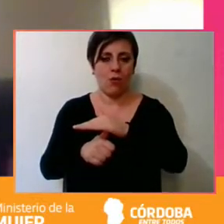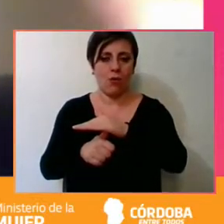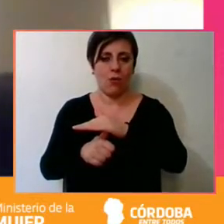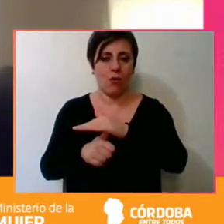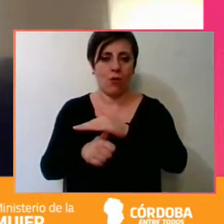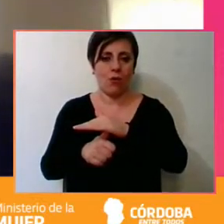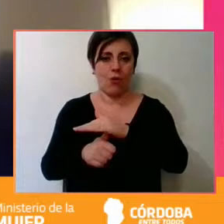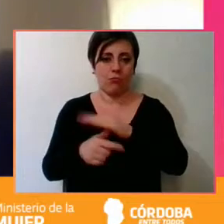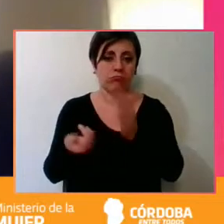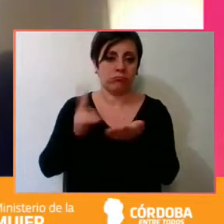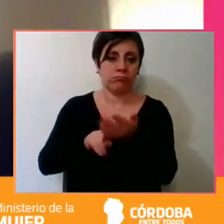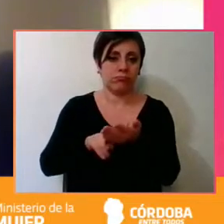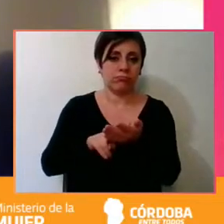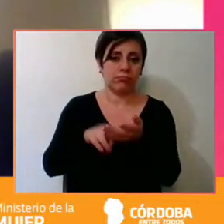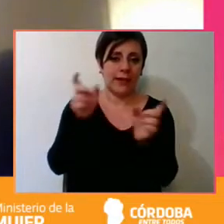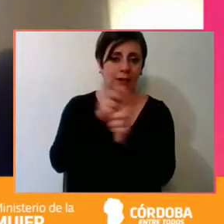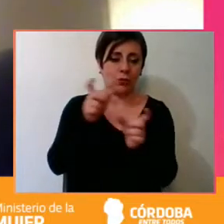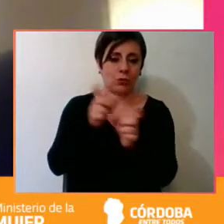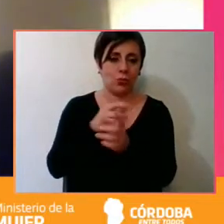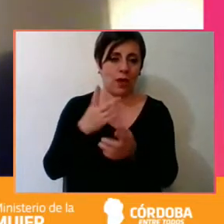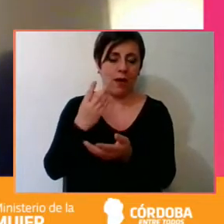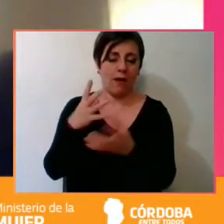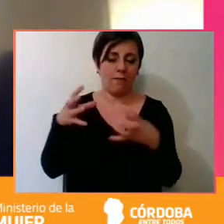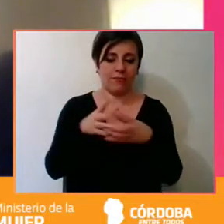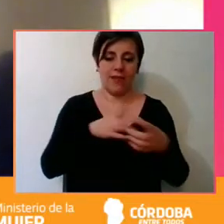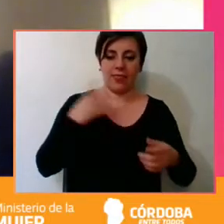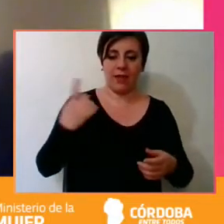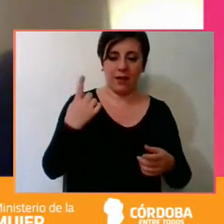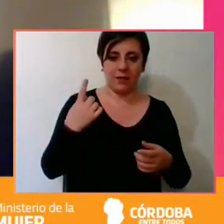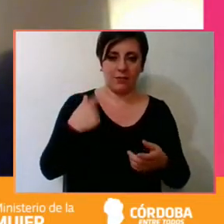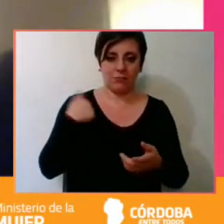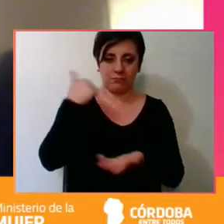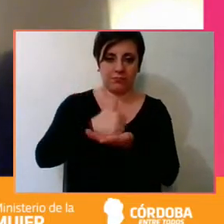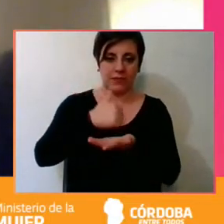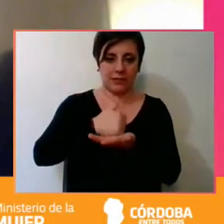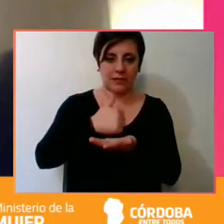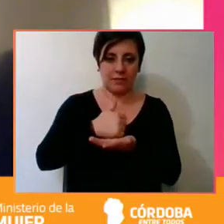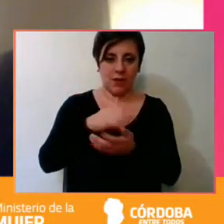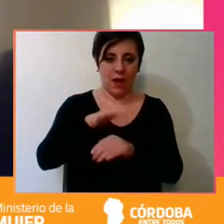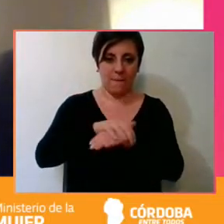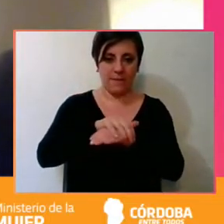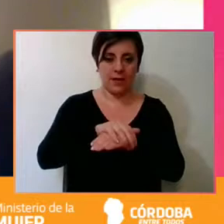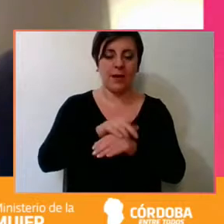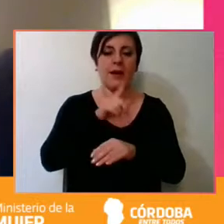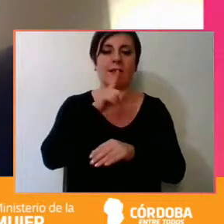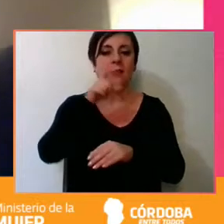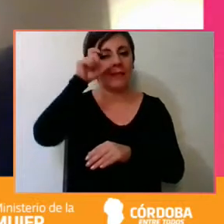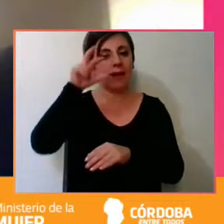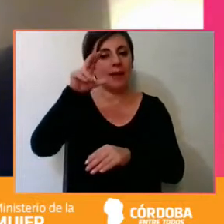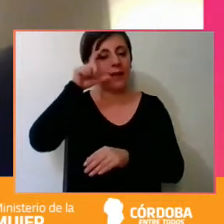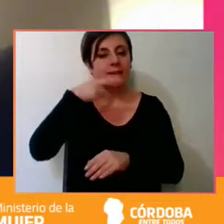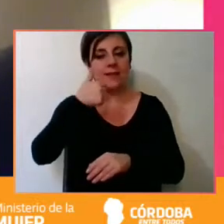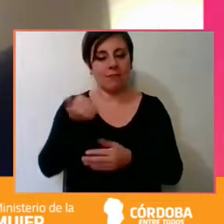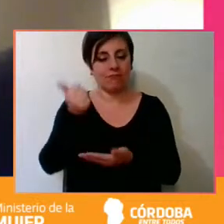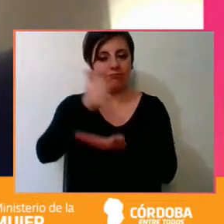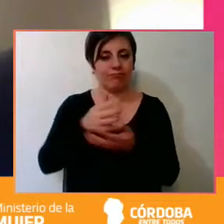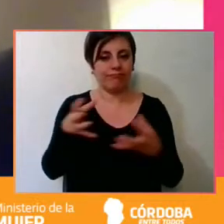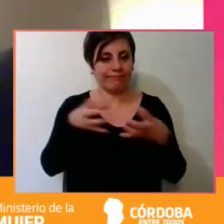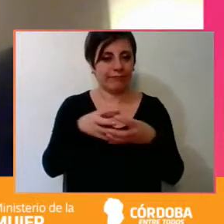acaba de renovar su estructura directiva, de la que nos sentimos orgullosos, participó nuestra querida amiga Teresa Inchausten, y